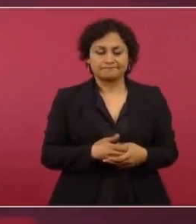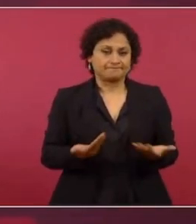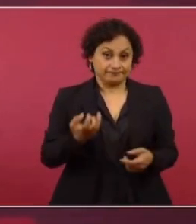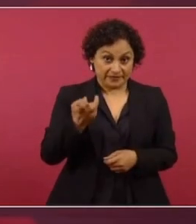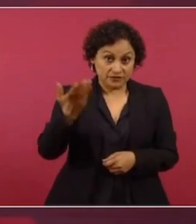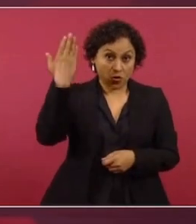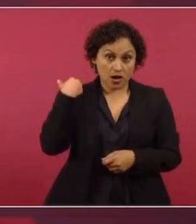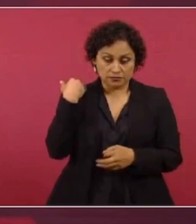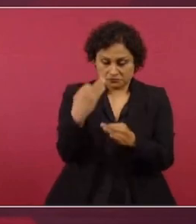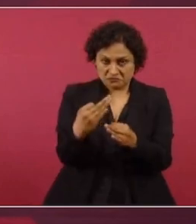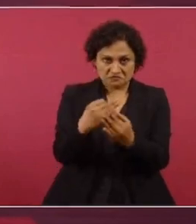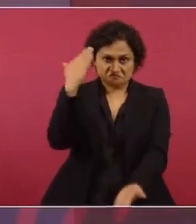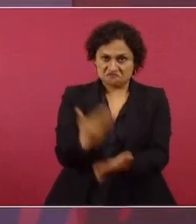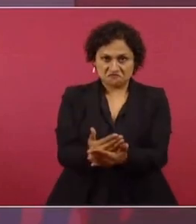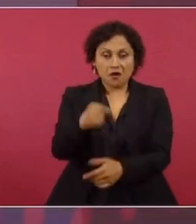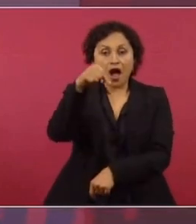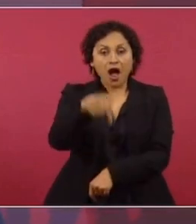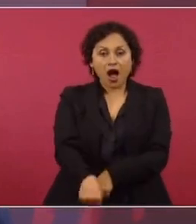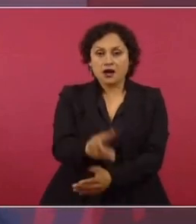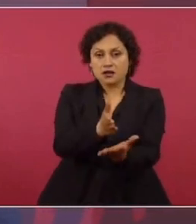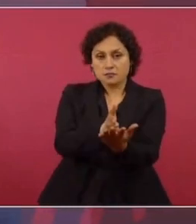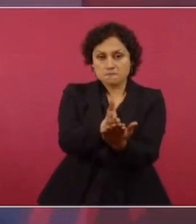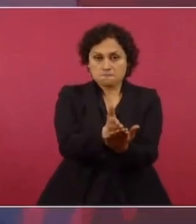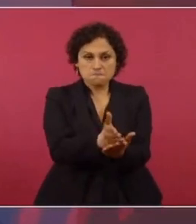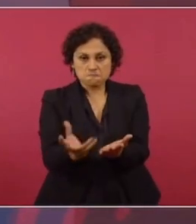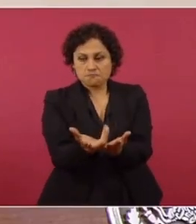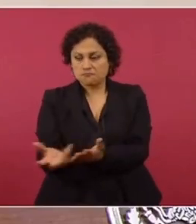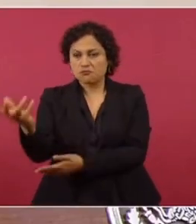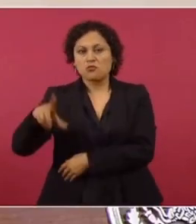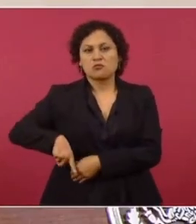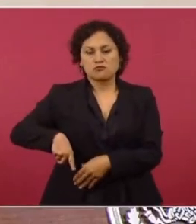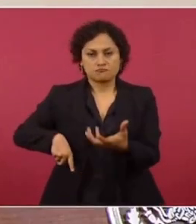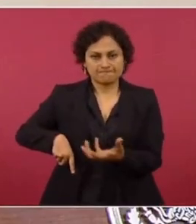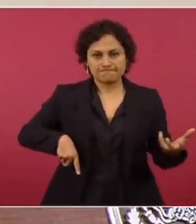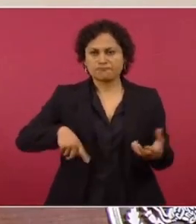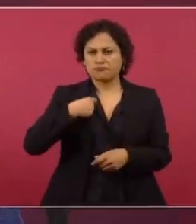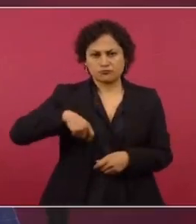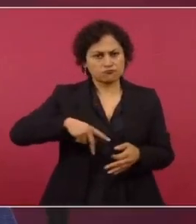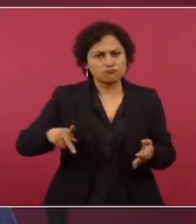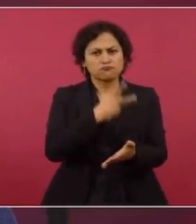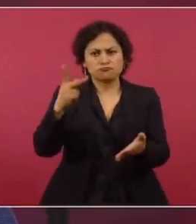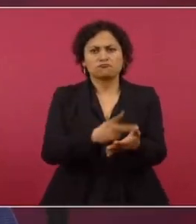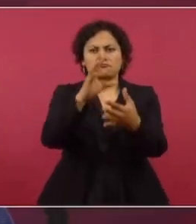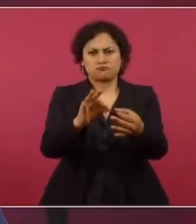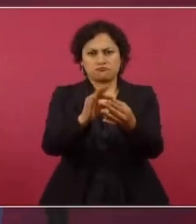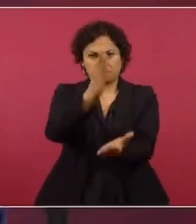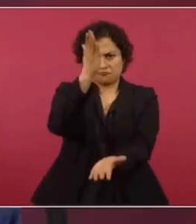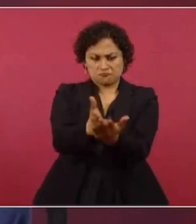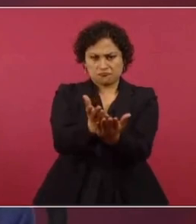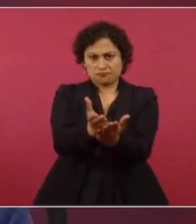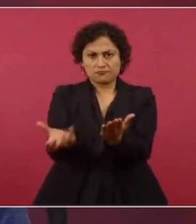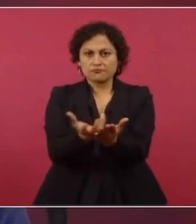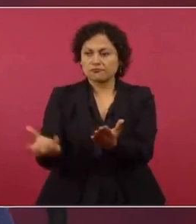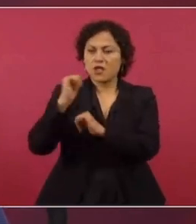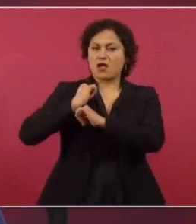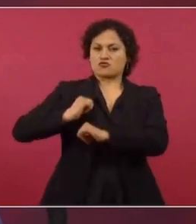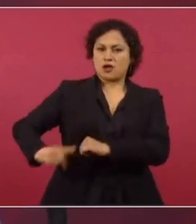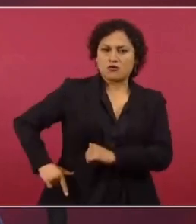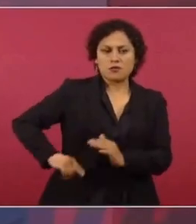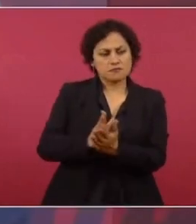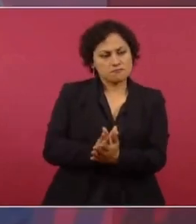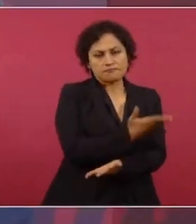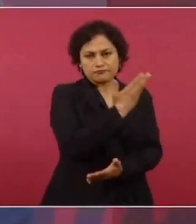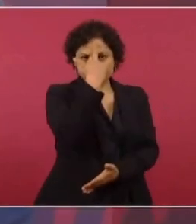no. Aquí está bien pintada la raya. Lo hemos dicho desde siempre. Hay una frontera. Autoridad y